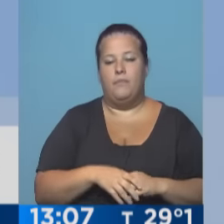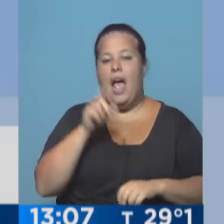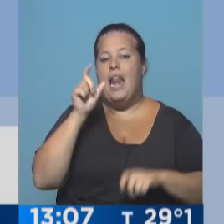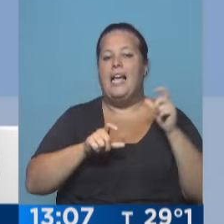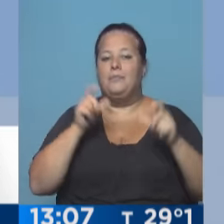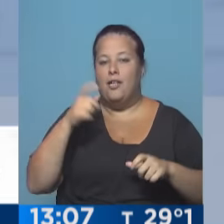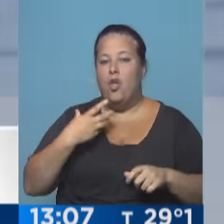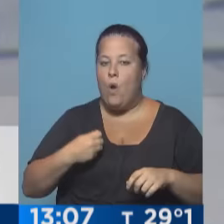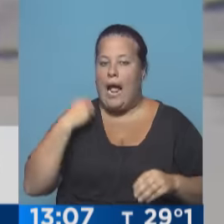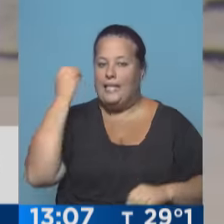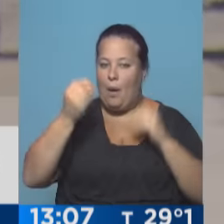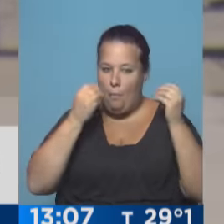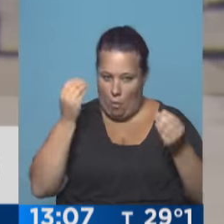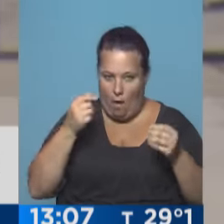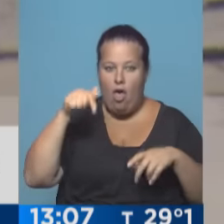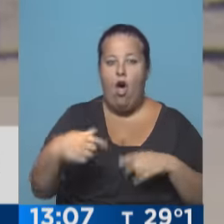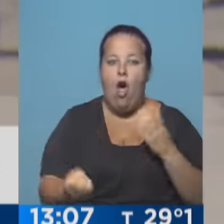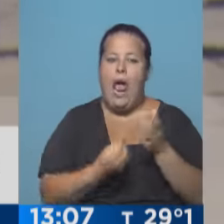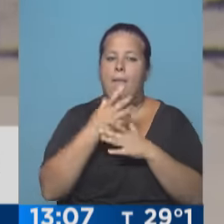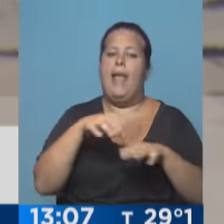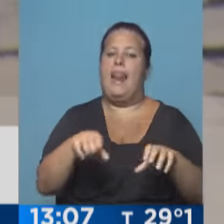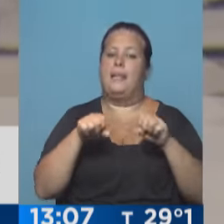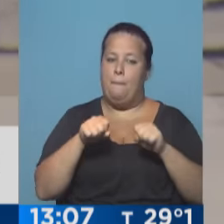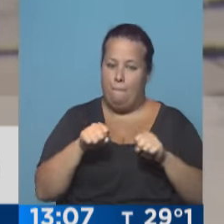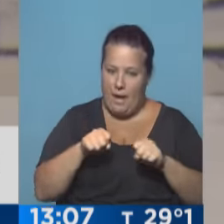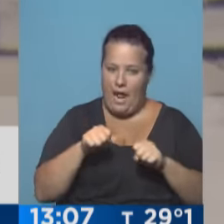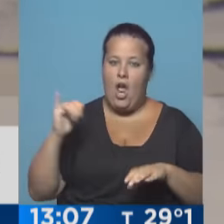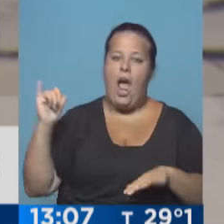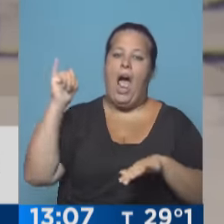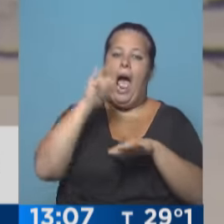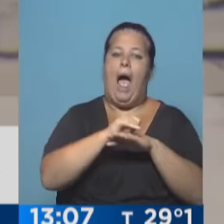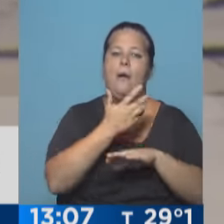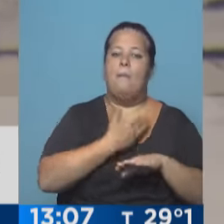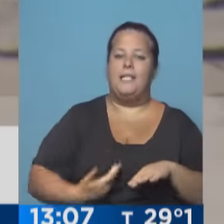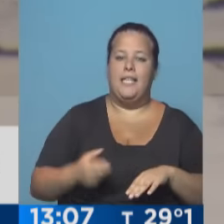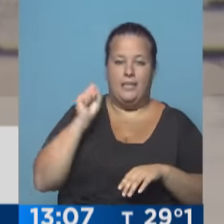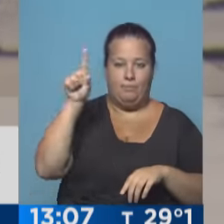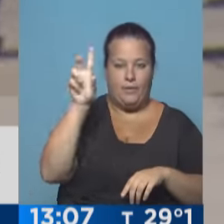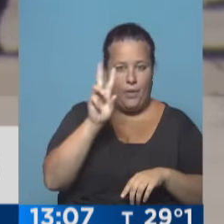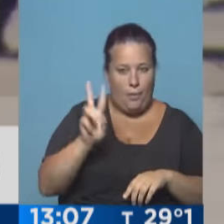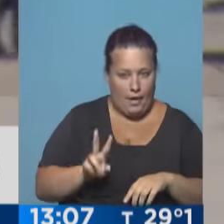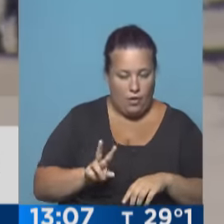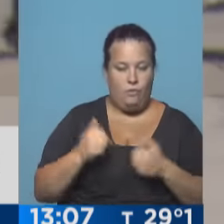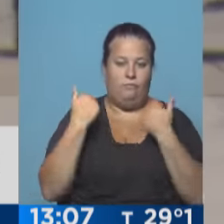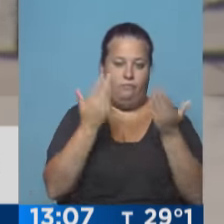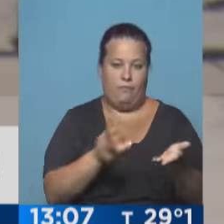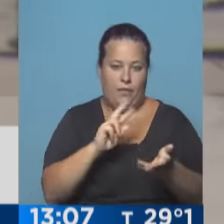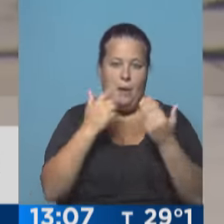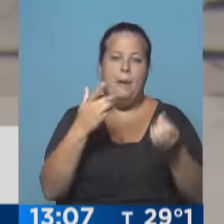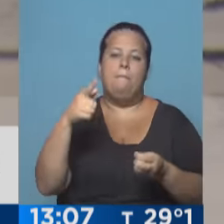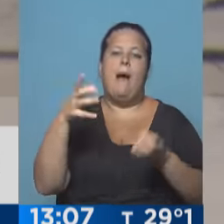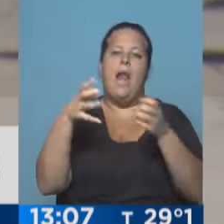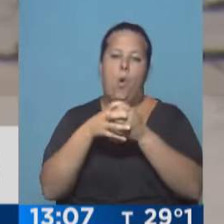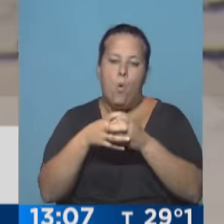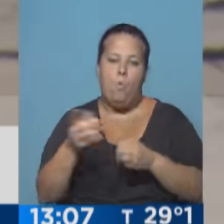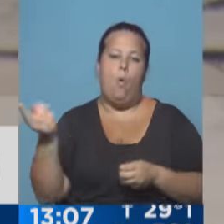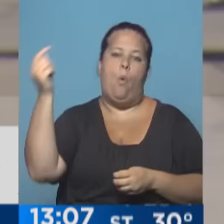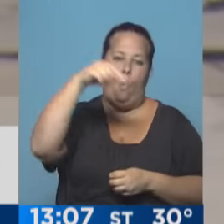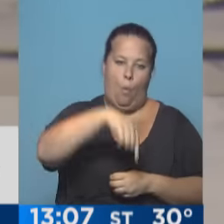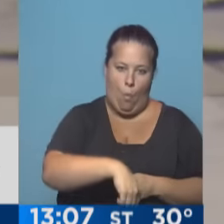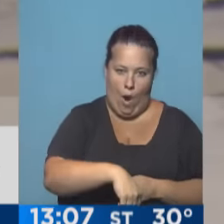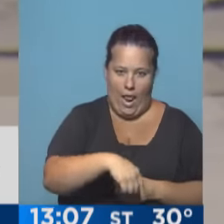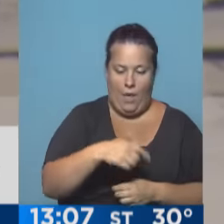gente de Aglobo les preocupaba. Y esta mañana tempranito, en el avión presidencial fue cedido por Venezuela para que el plantel